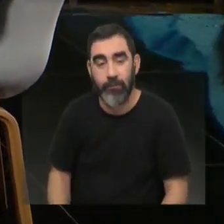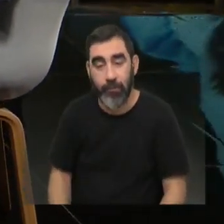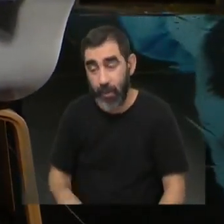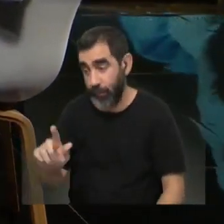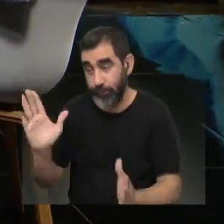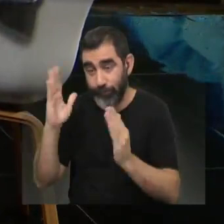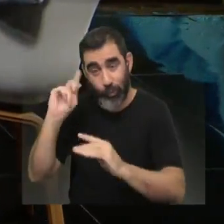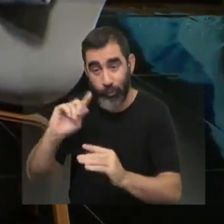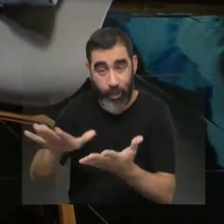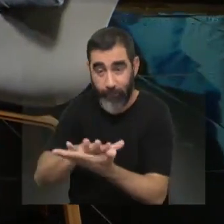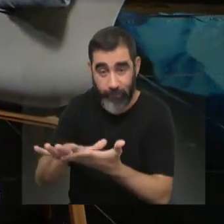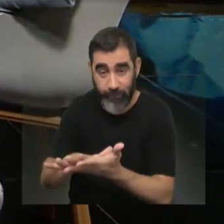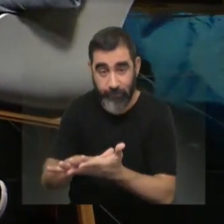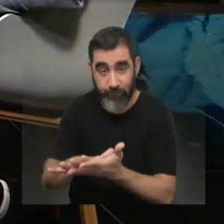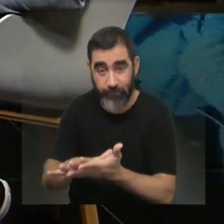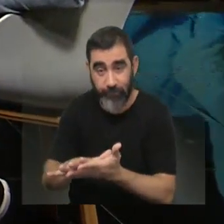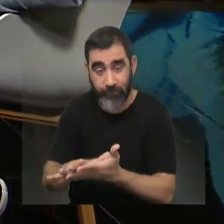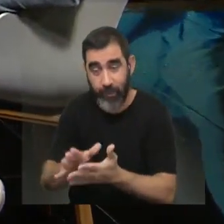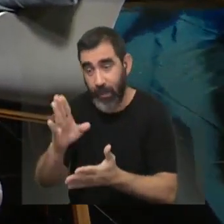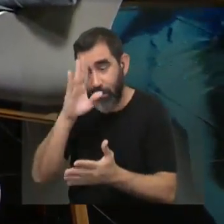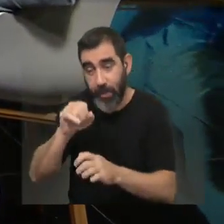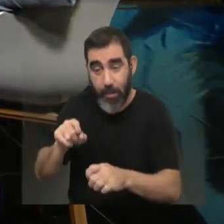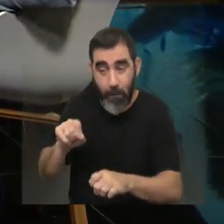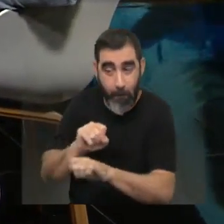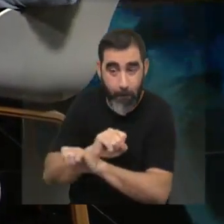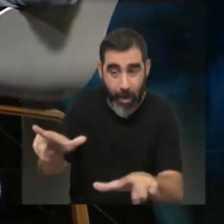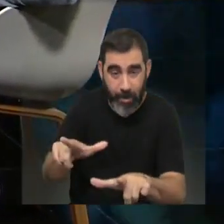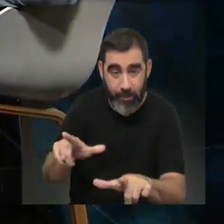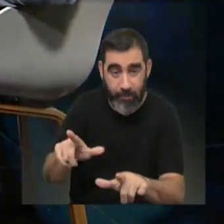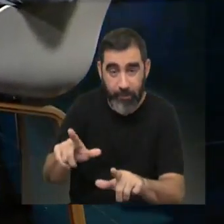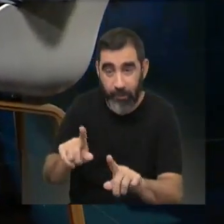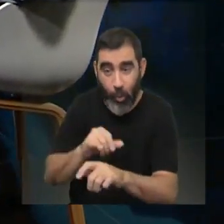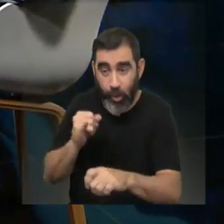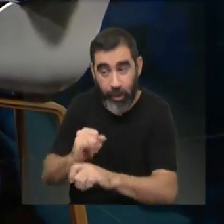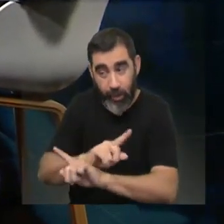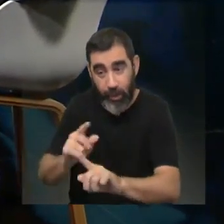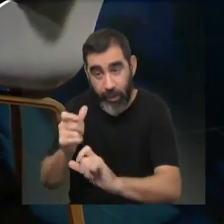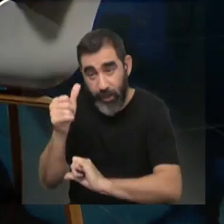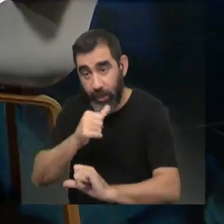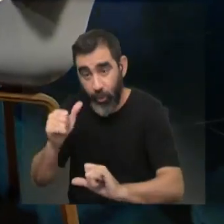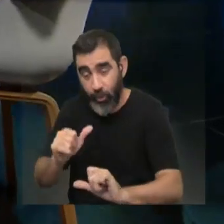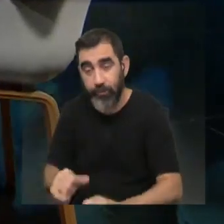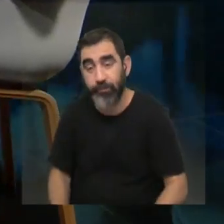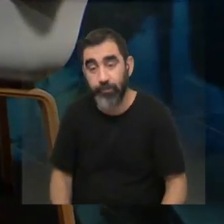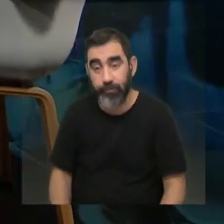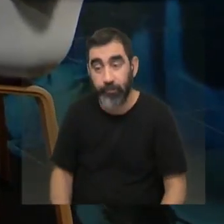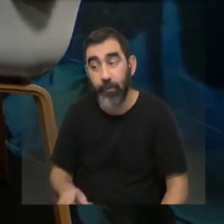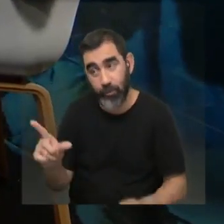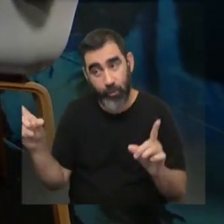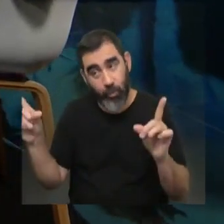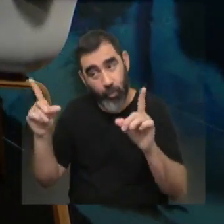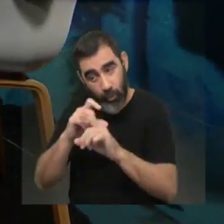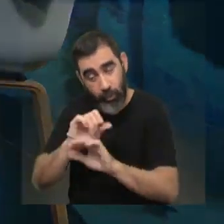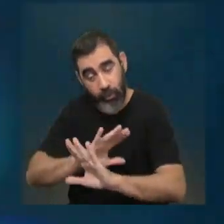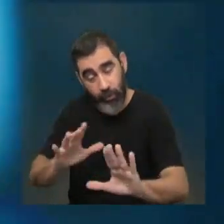no. Acá hay algo que aprendió mal y hay que tratar de que no se equivoque. Sí, eso es particularmente difícil con este